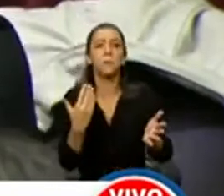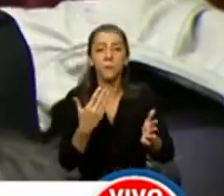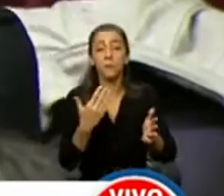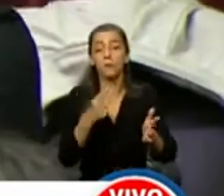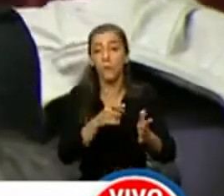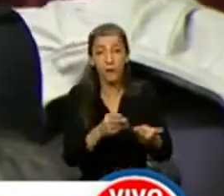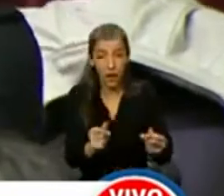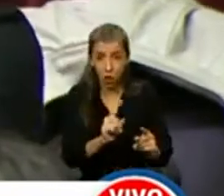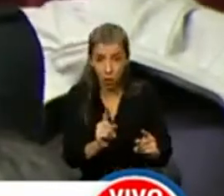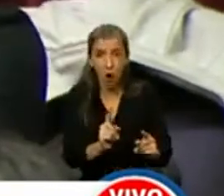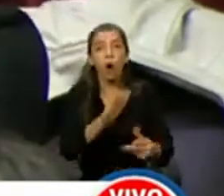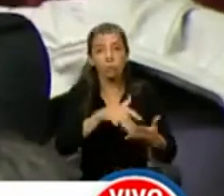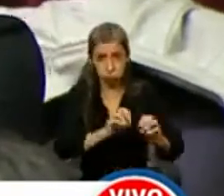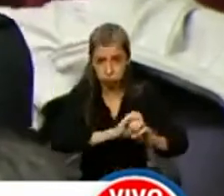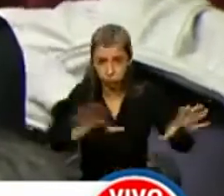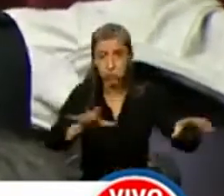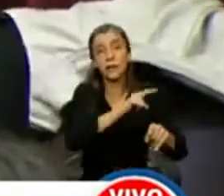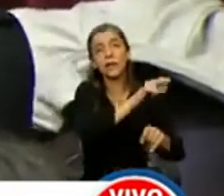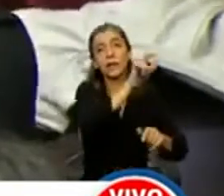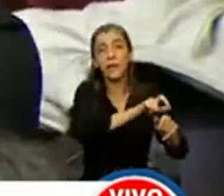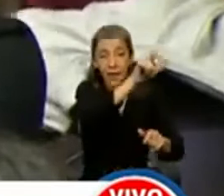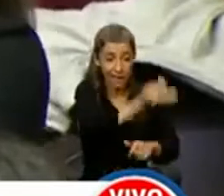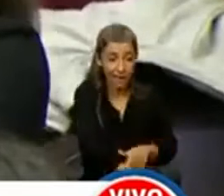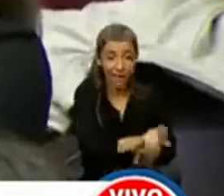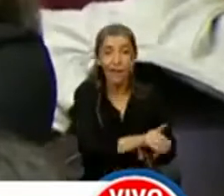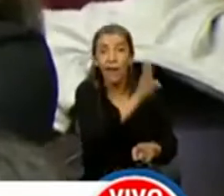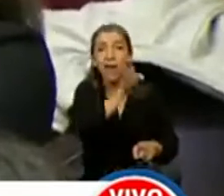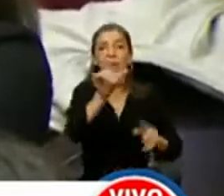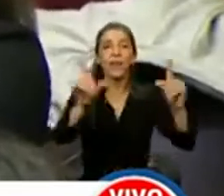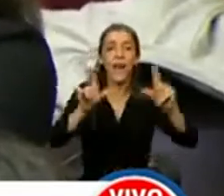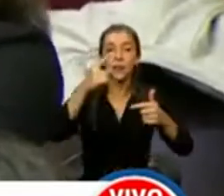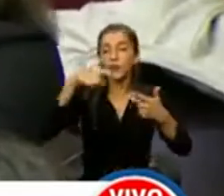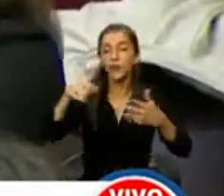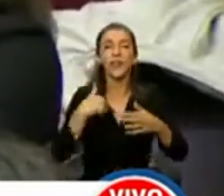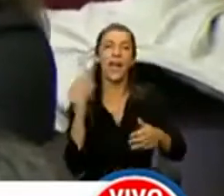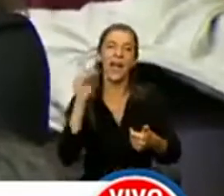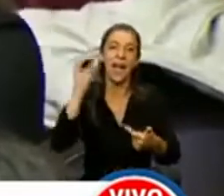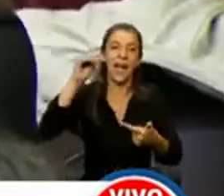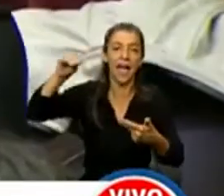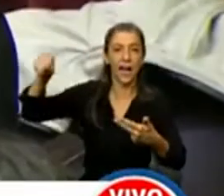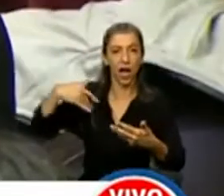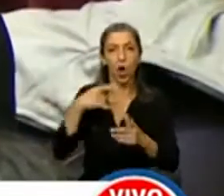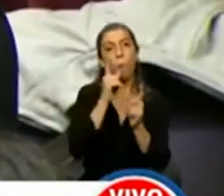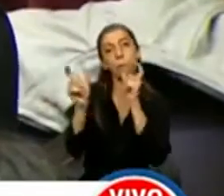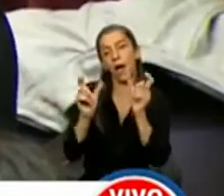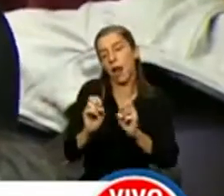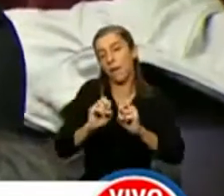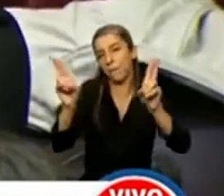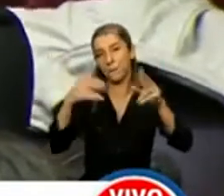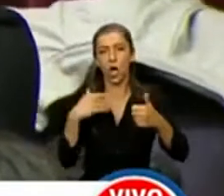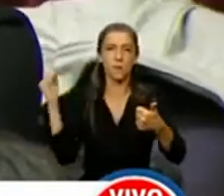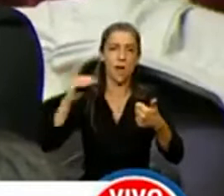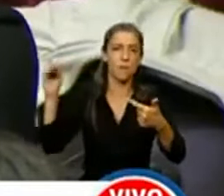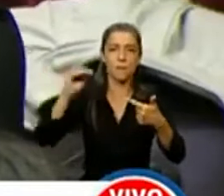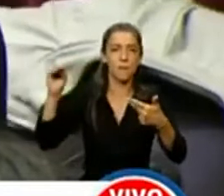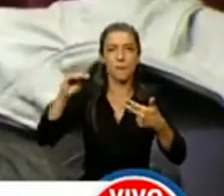de televisión y siguió agregando epítetos. A lacras le pone perverso y algunos otros que la verdad merecen un repudio especial,